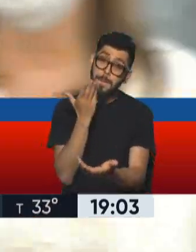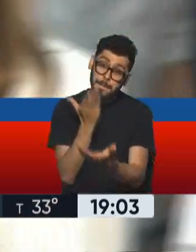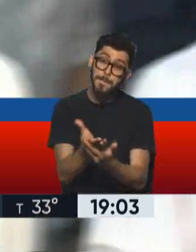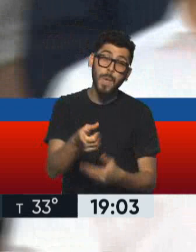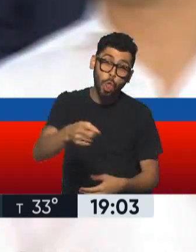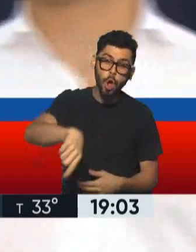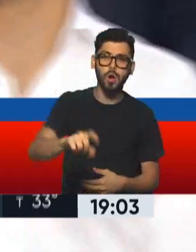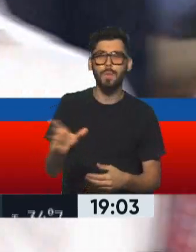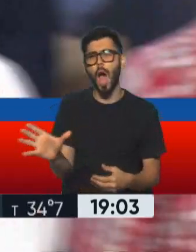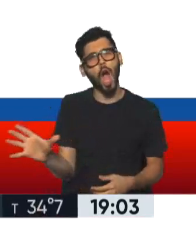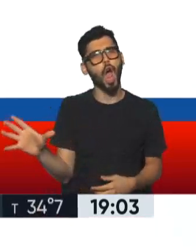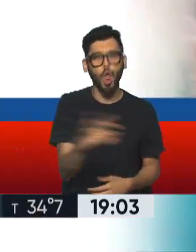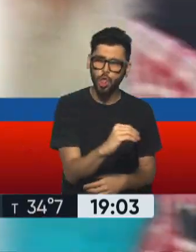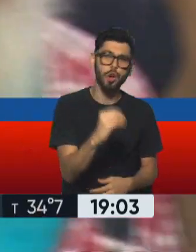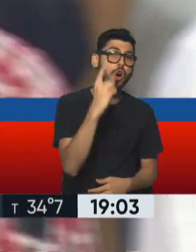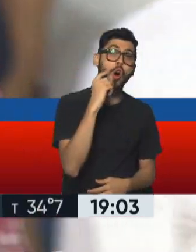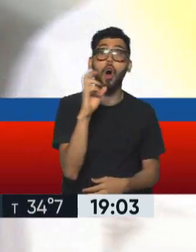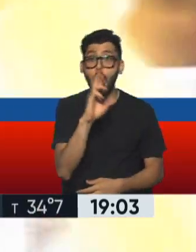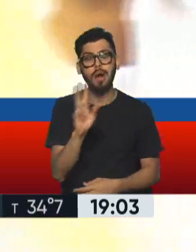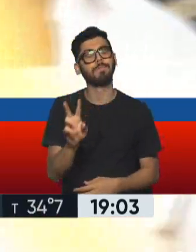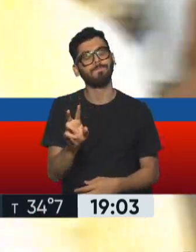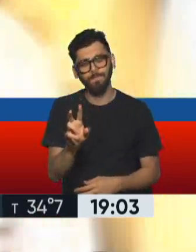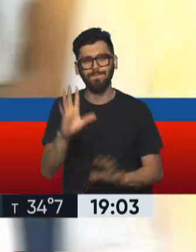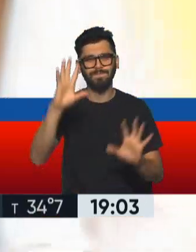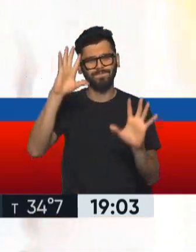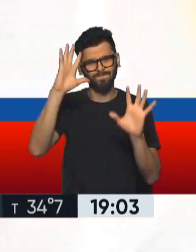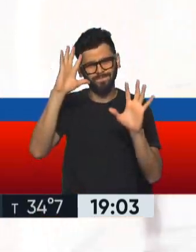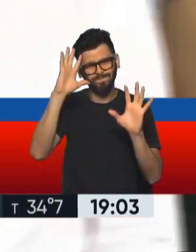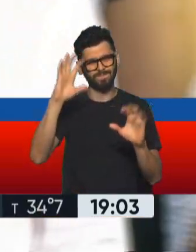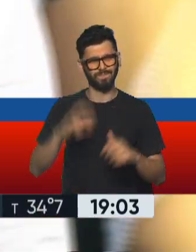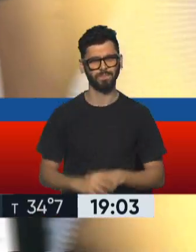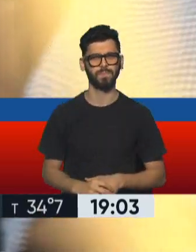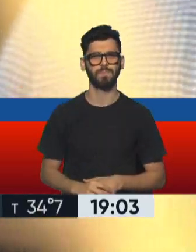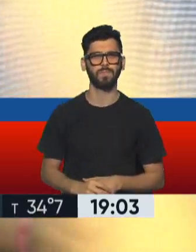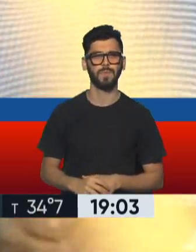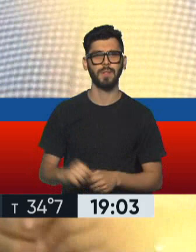pido a todos y todas que nosotros recordemos,